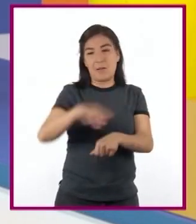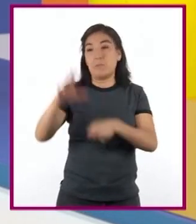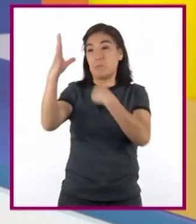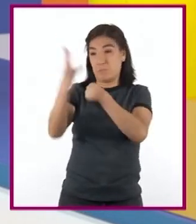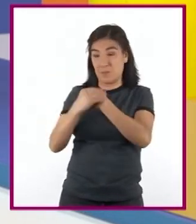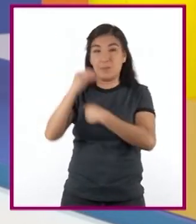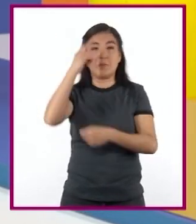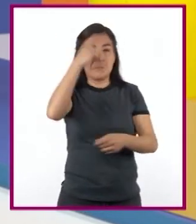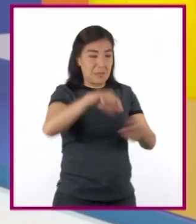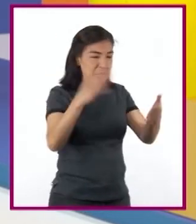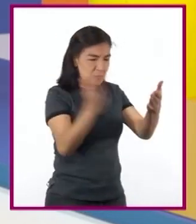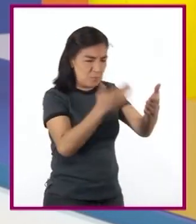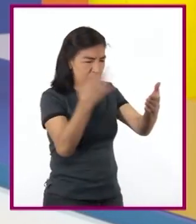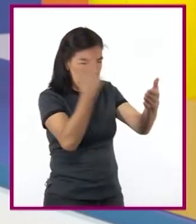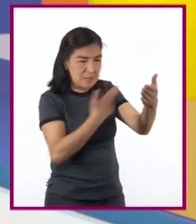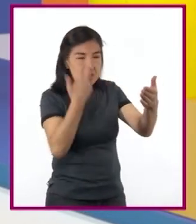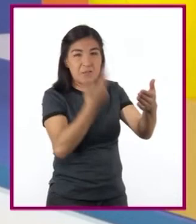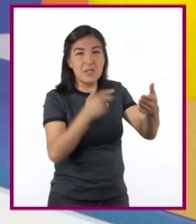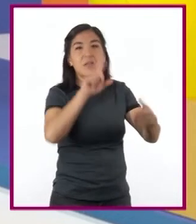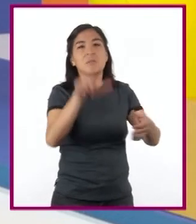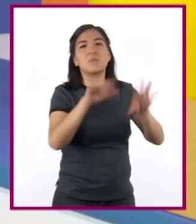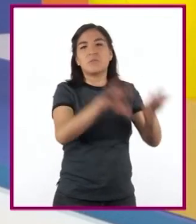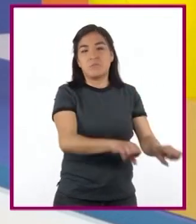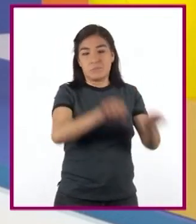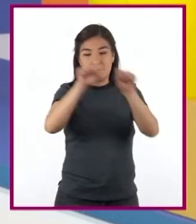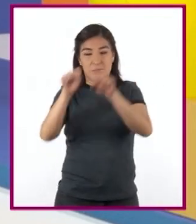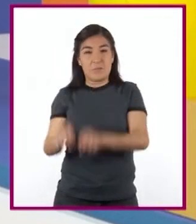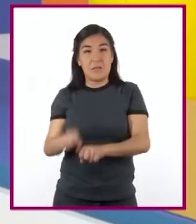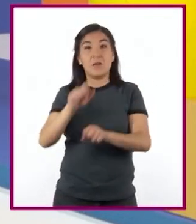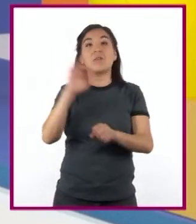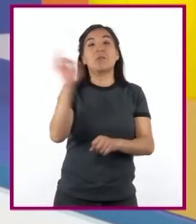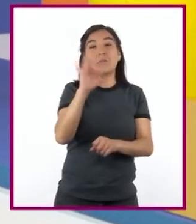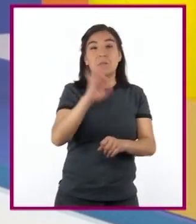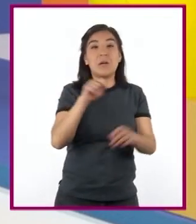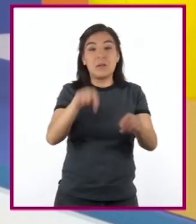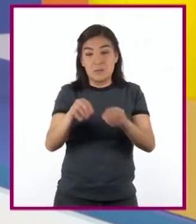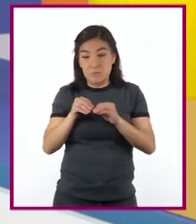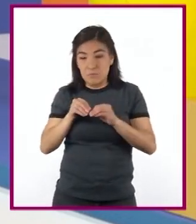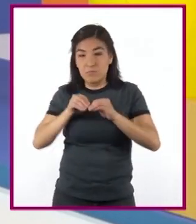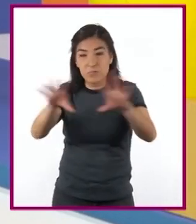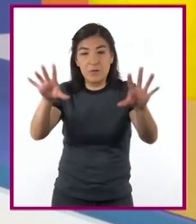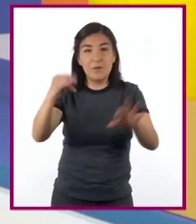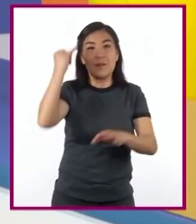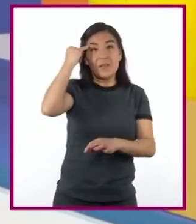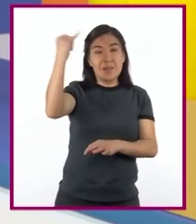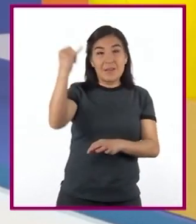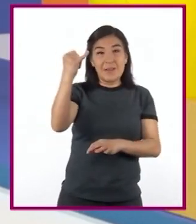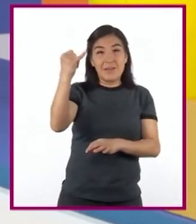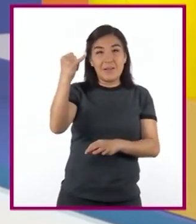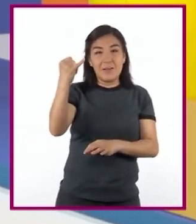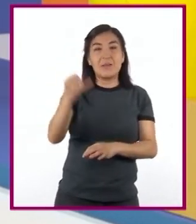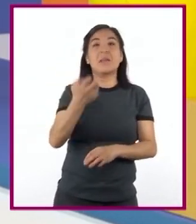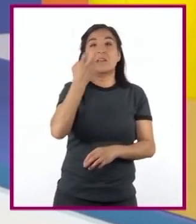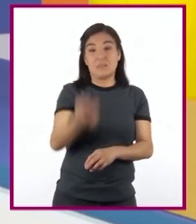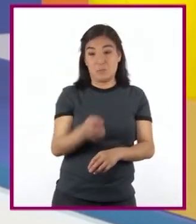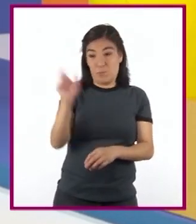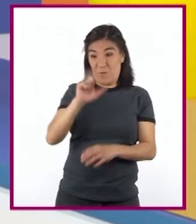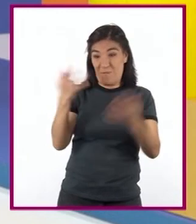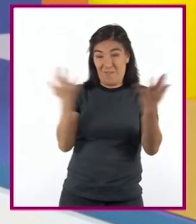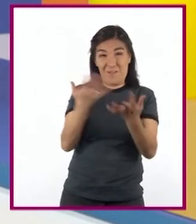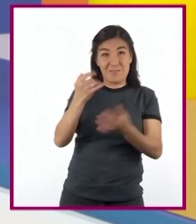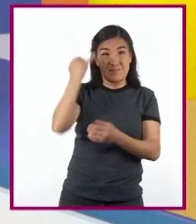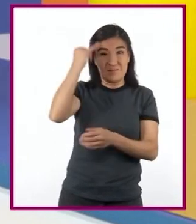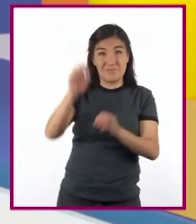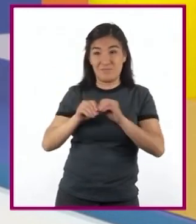esos textos, eran reprendidos si se les comprobaba que difundían esas ideas, ya que al hacerlo